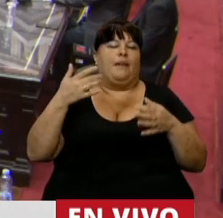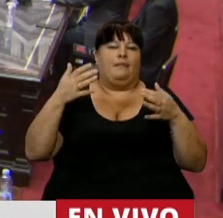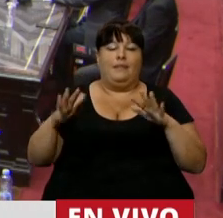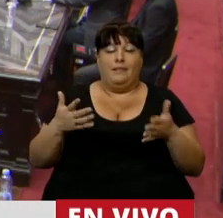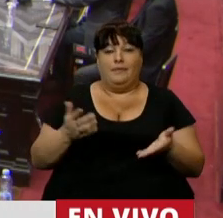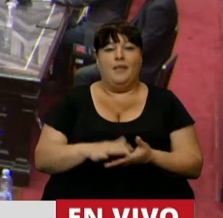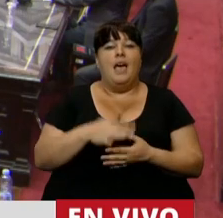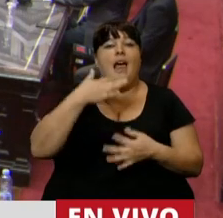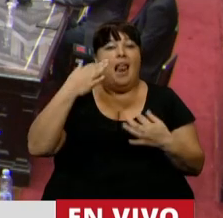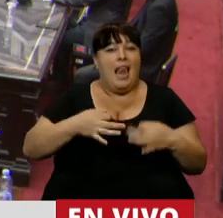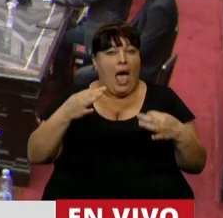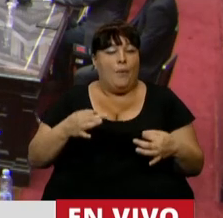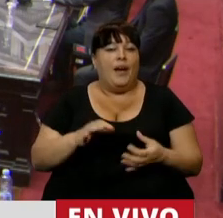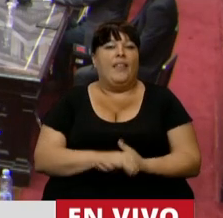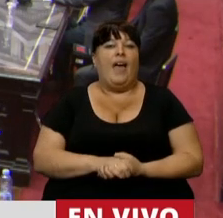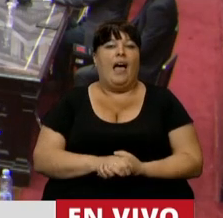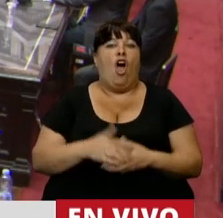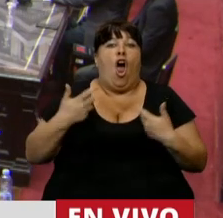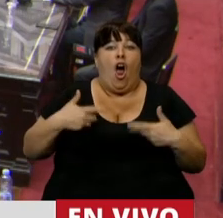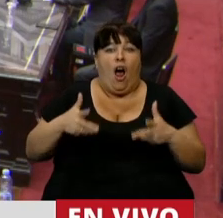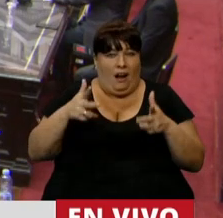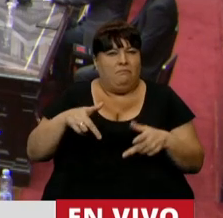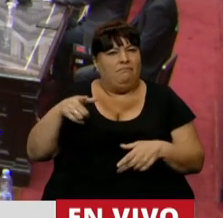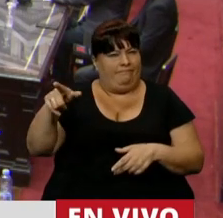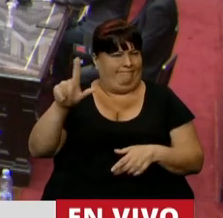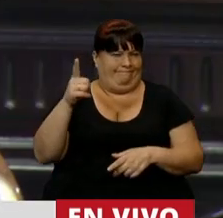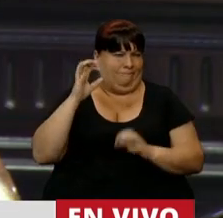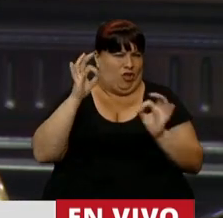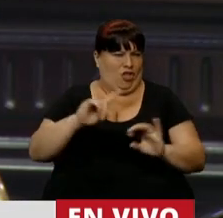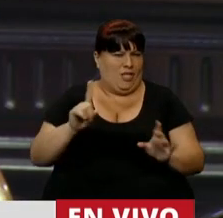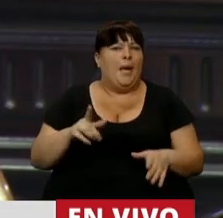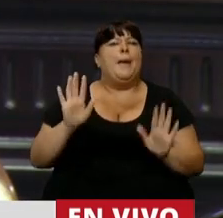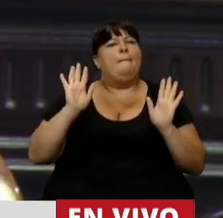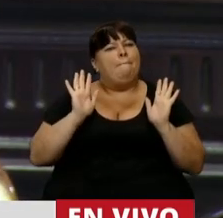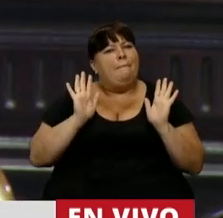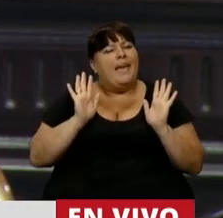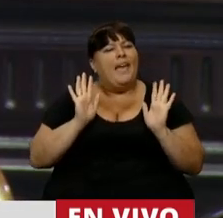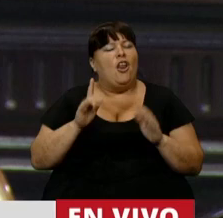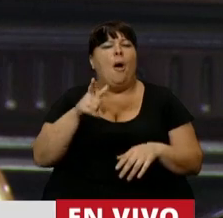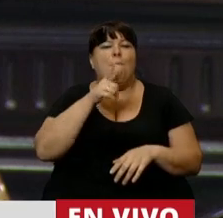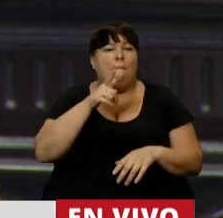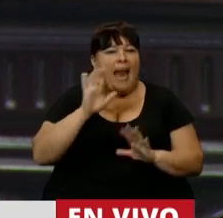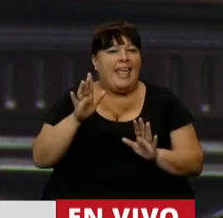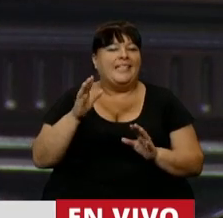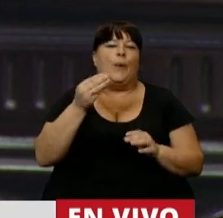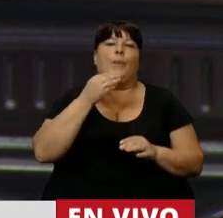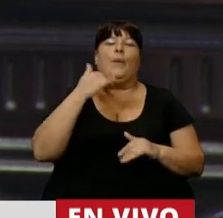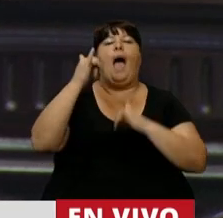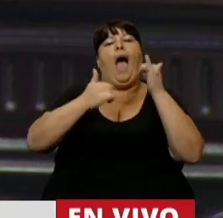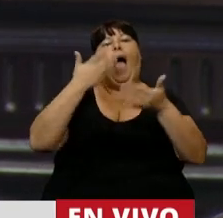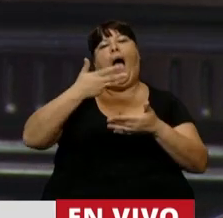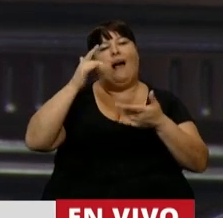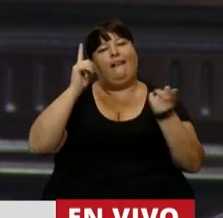parecerlo. Bueno, la verdad es que de honestos están bastante lejos, pero para parecerlo se arman un